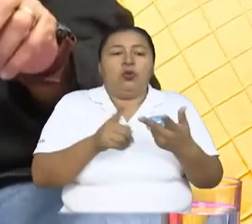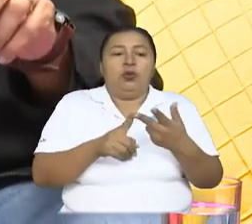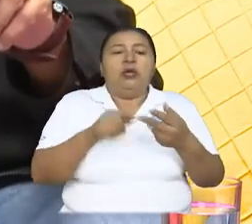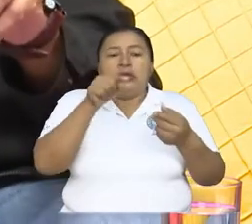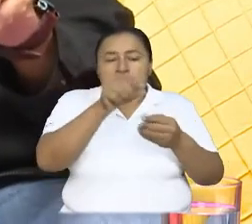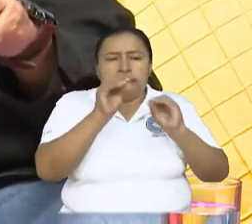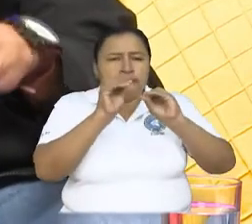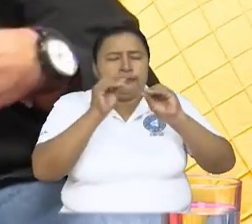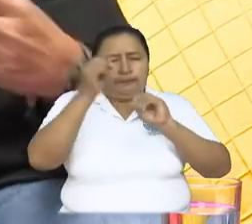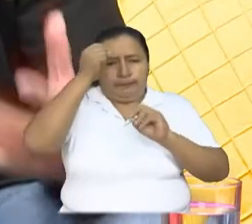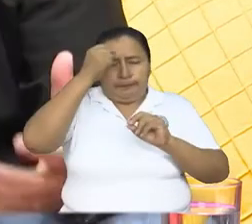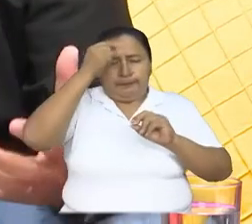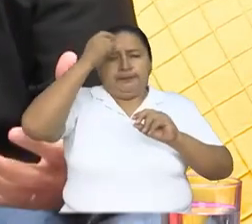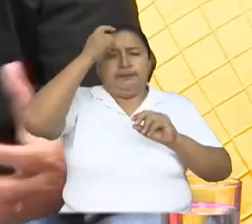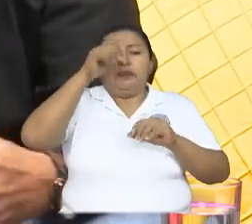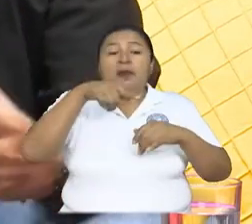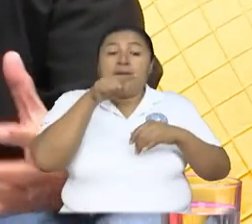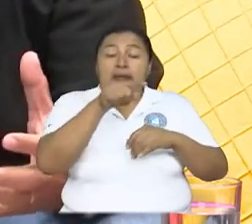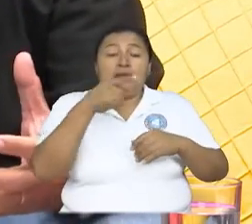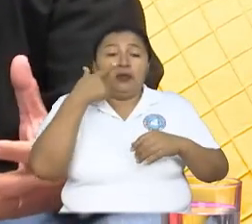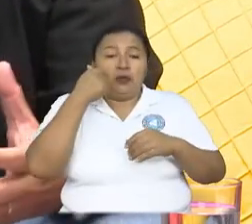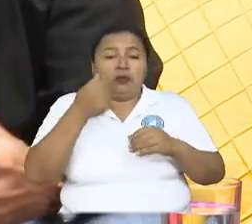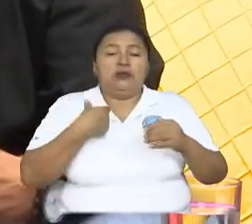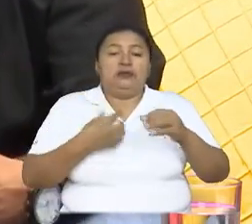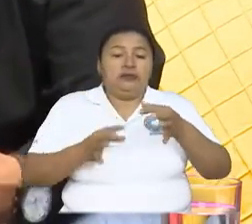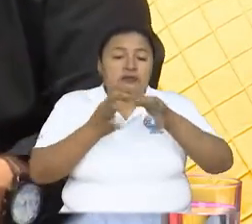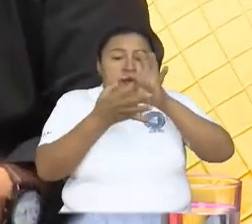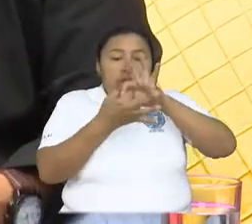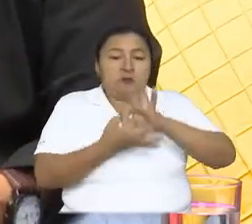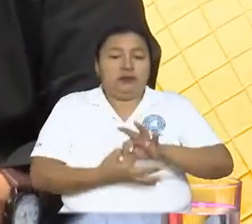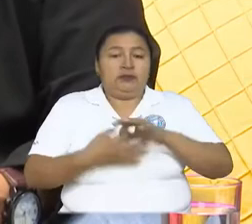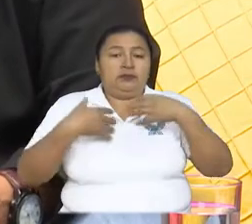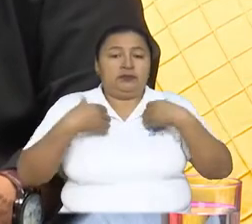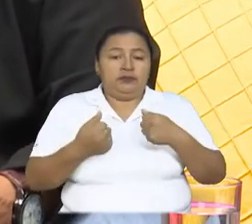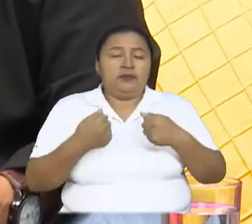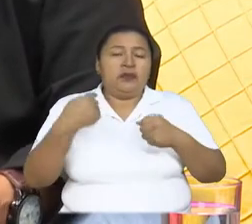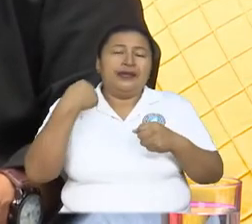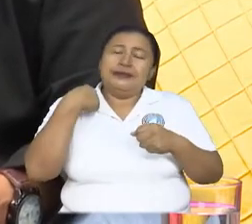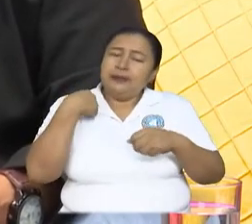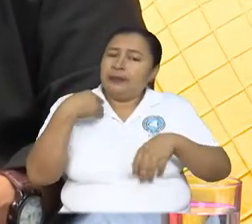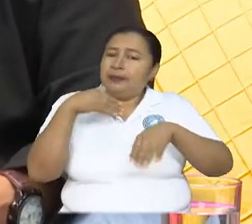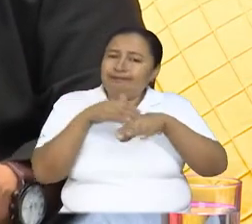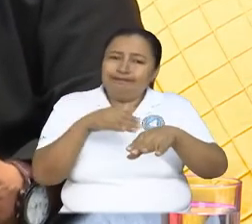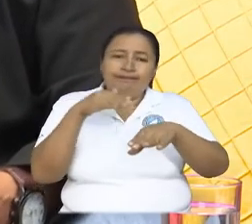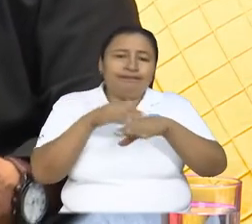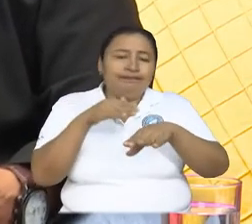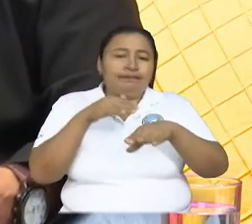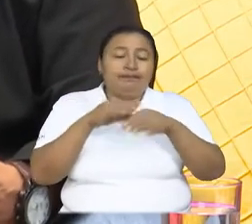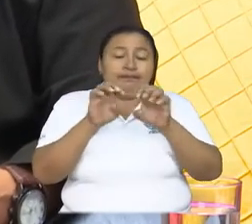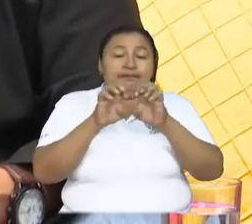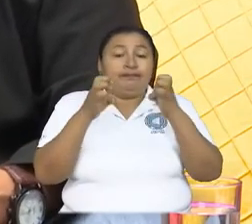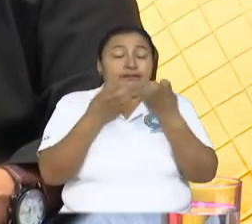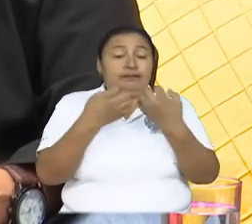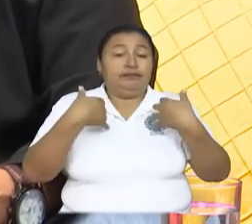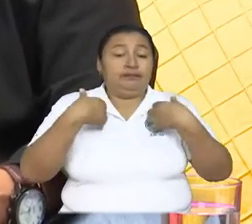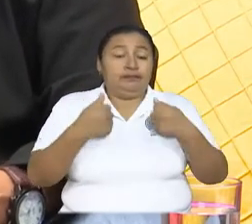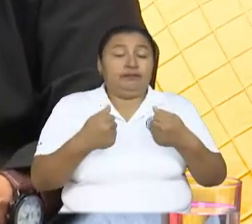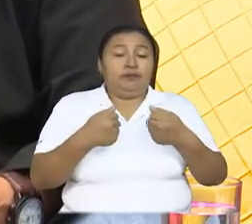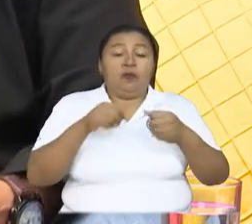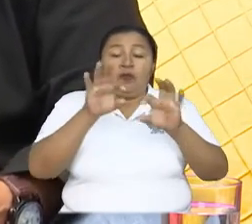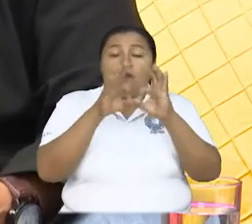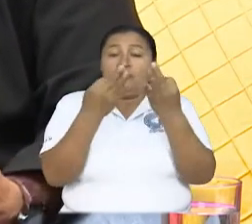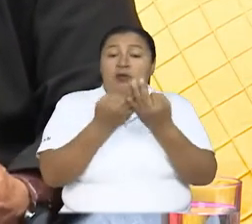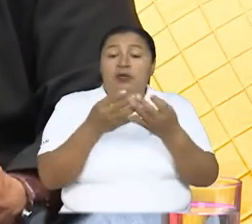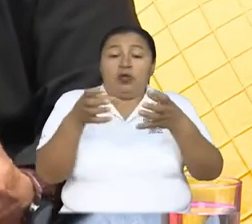conocimiento para fortalecer el sistema de salud hemos insistido en que los equipos de salud familiar comunitaria